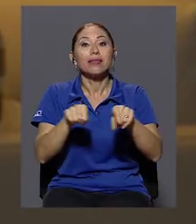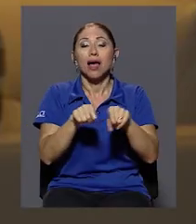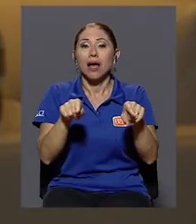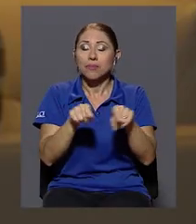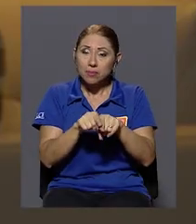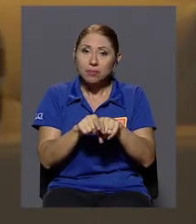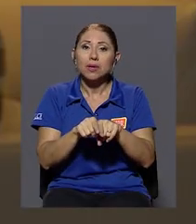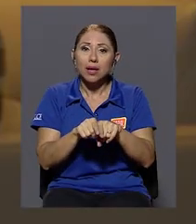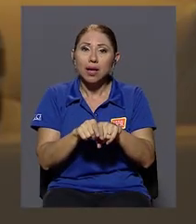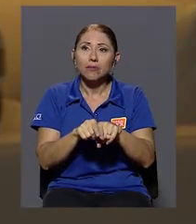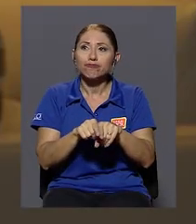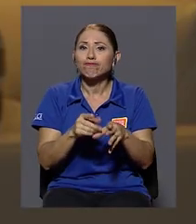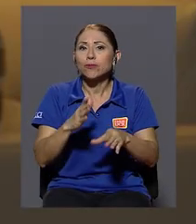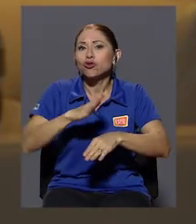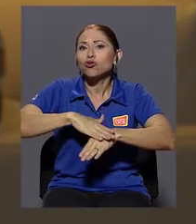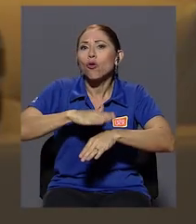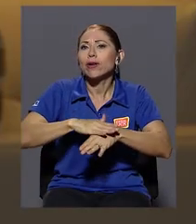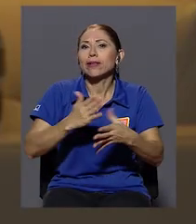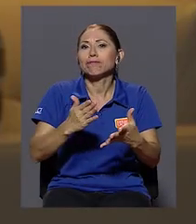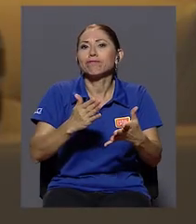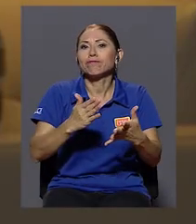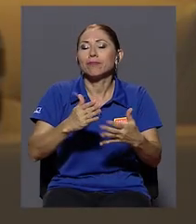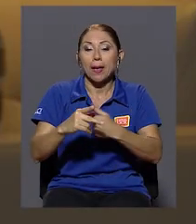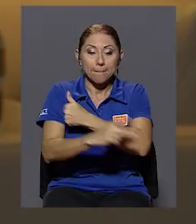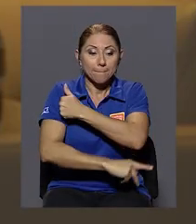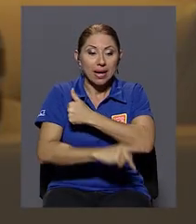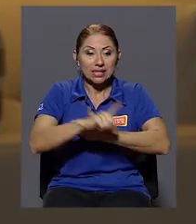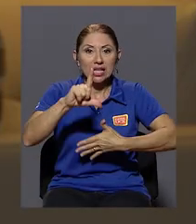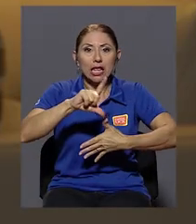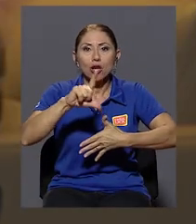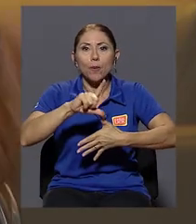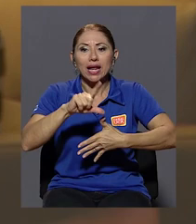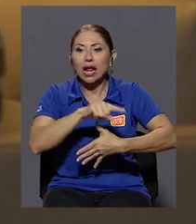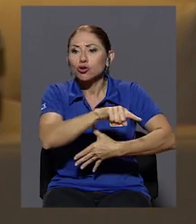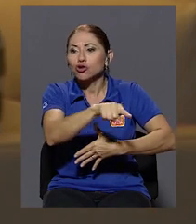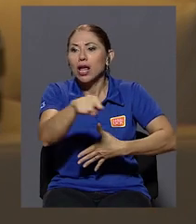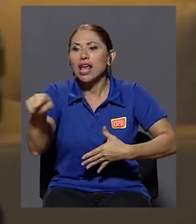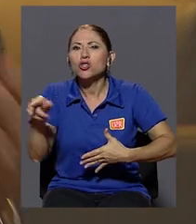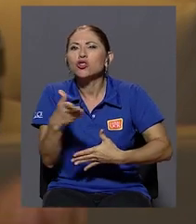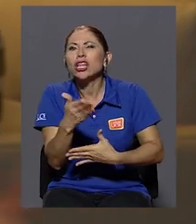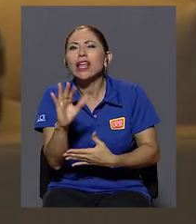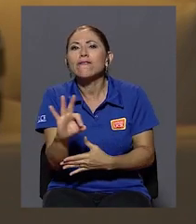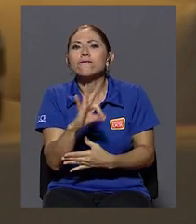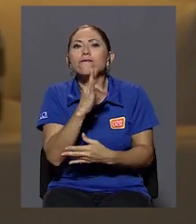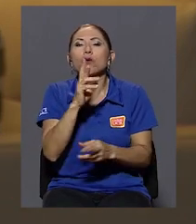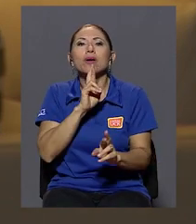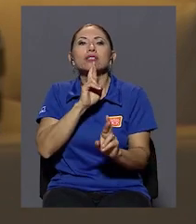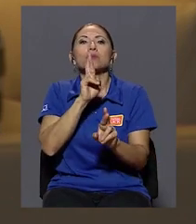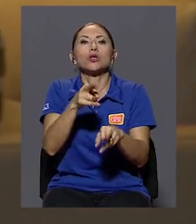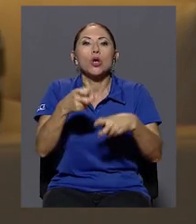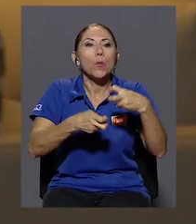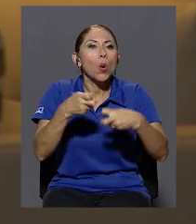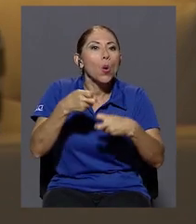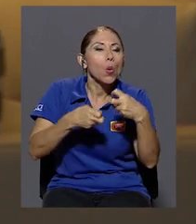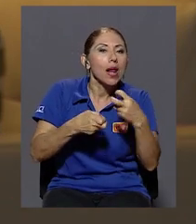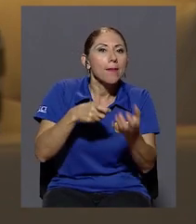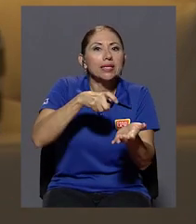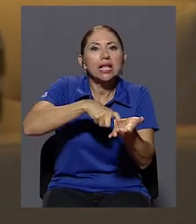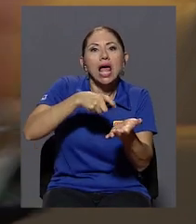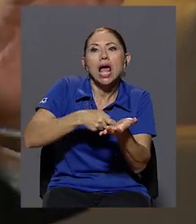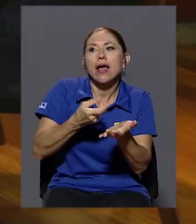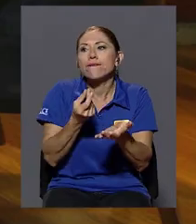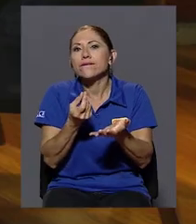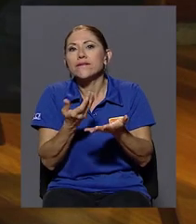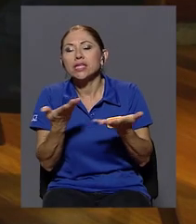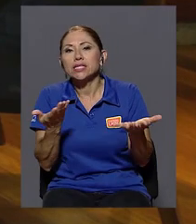también sobre las maneras en que los países latinoamericanos están respondiendo a las crisis fiscales, y en